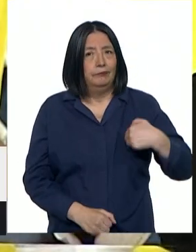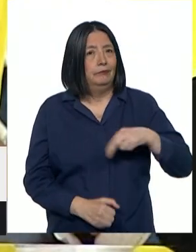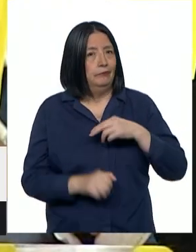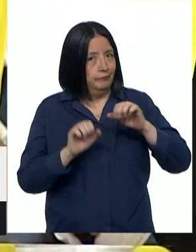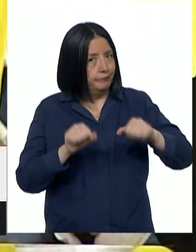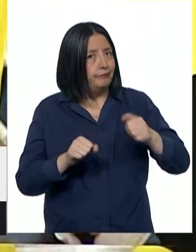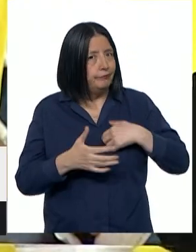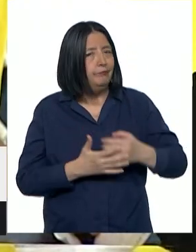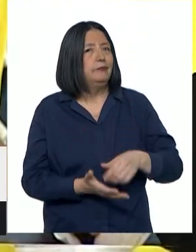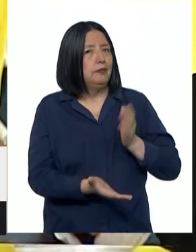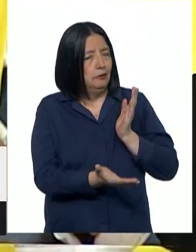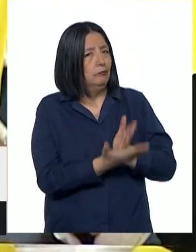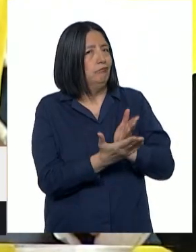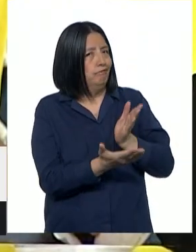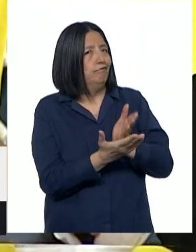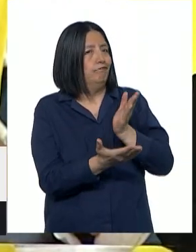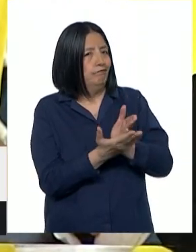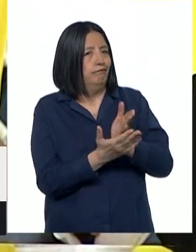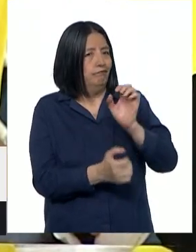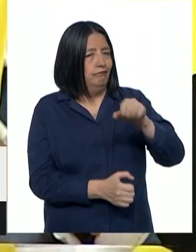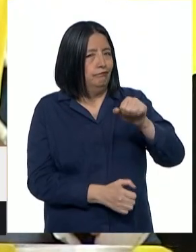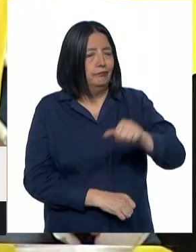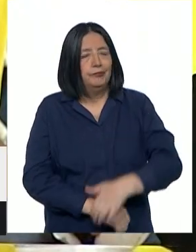Tenemos que ser firmes,